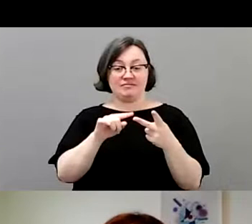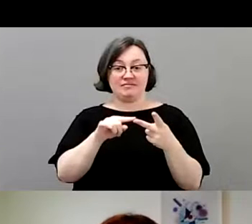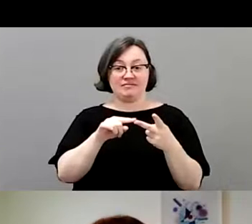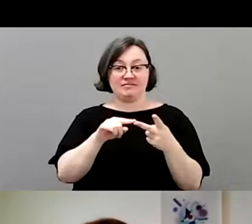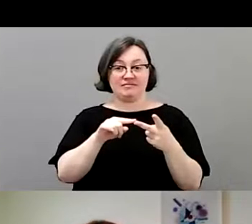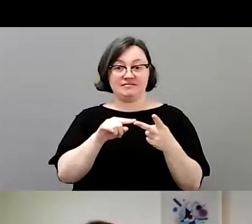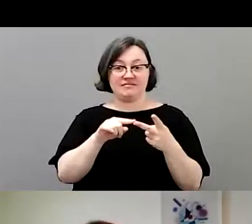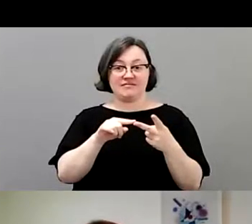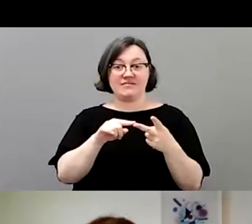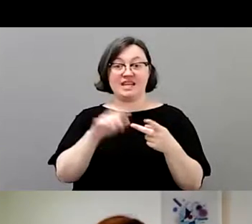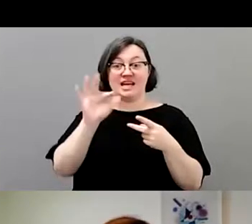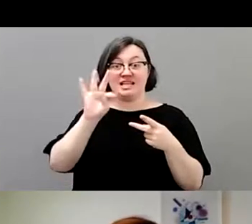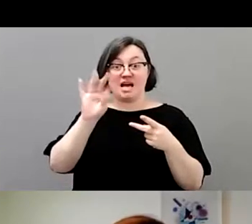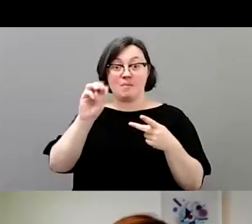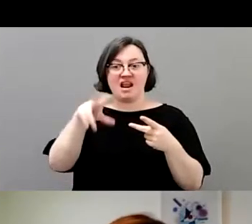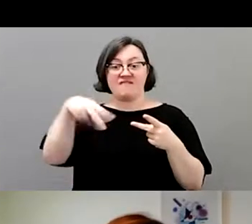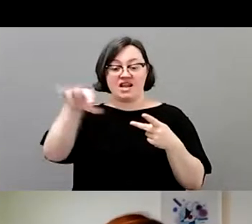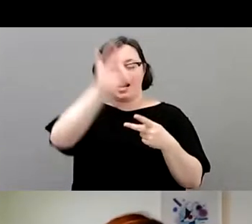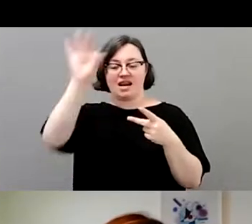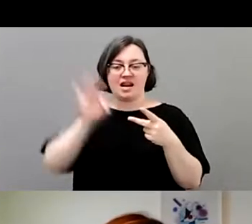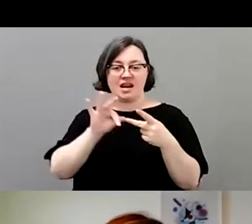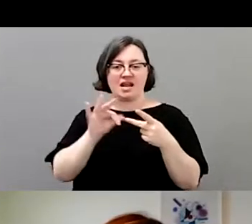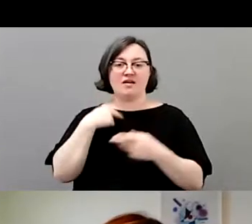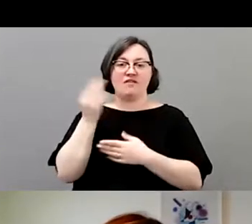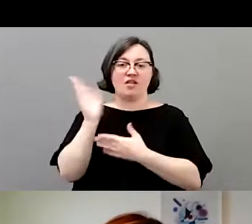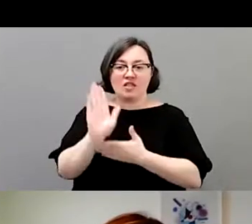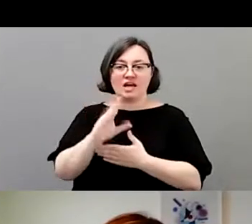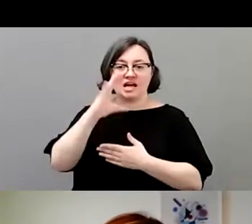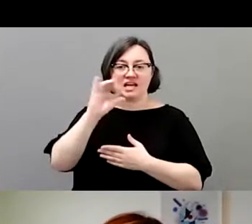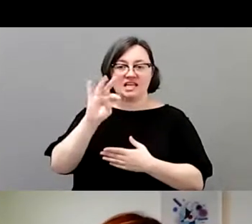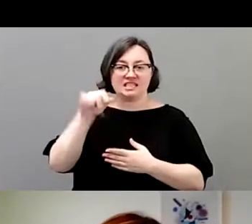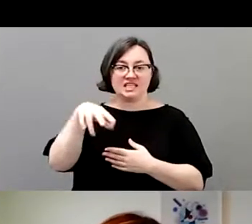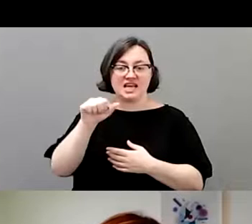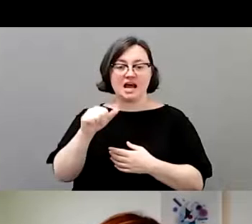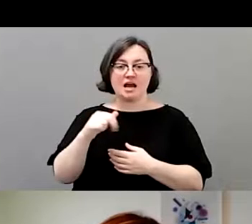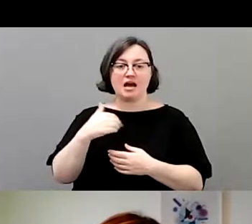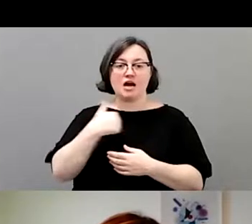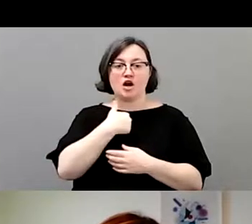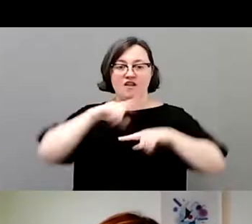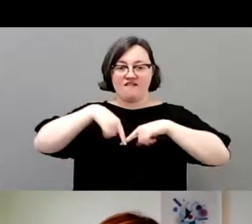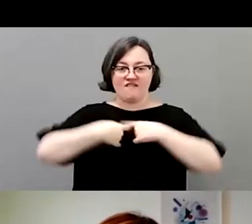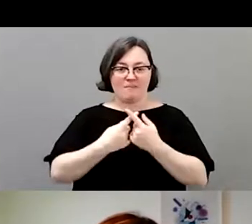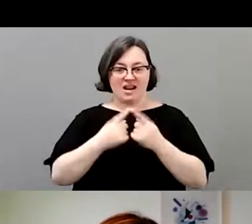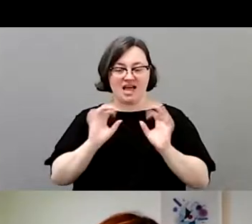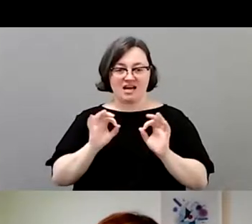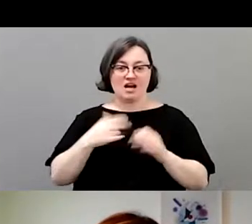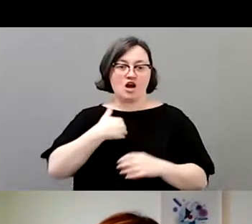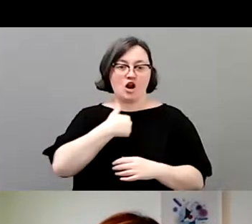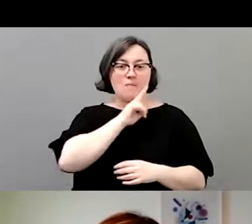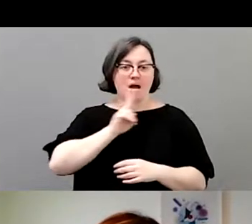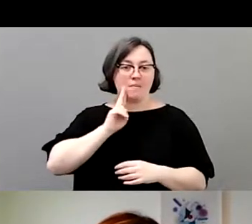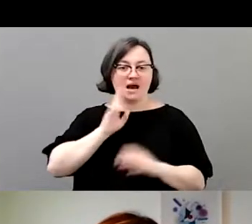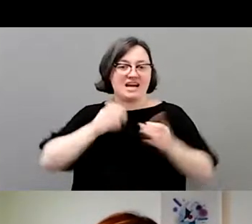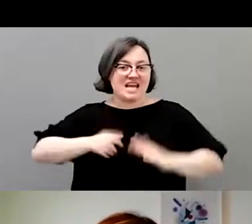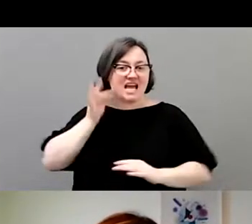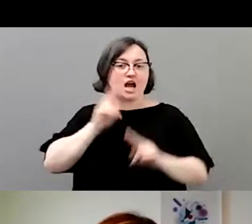siguiendo a Tamara, nos va a presentar Cristina, que como familia, en este caso como mamá de Anne,